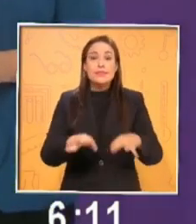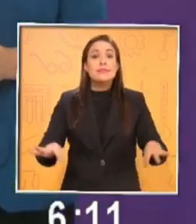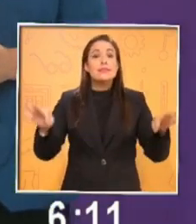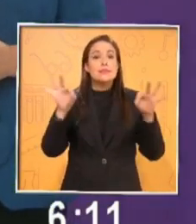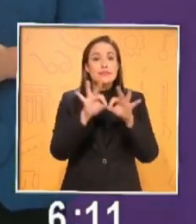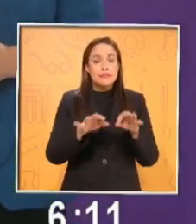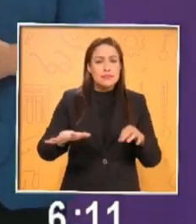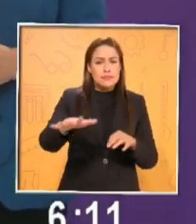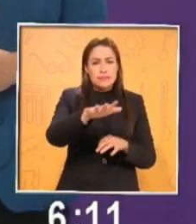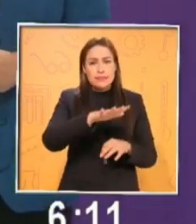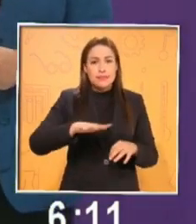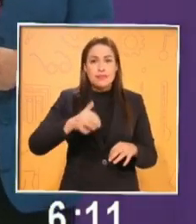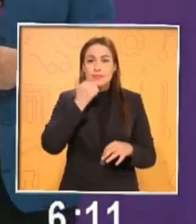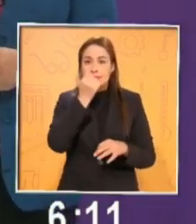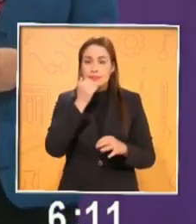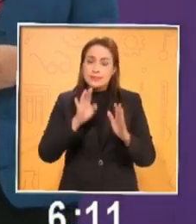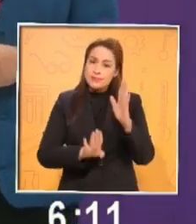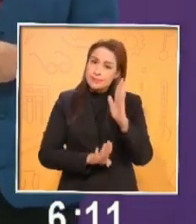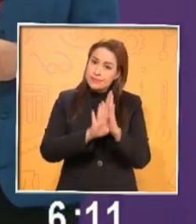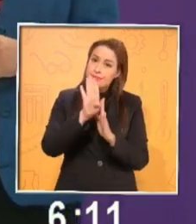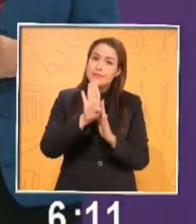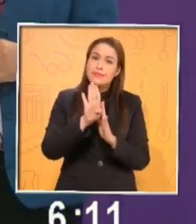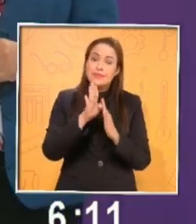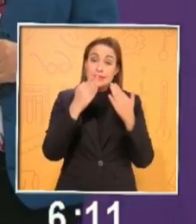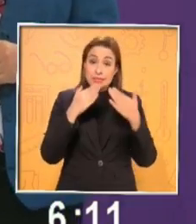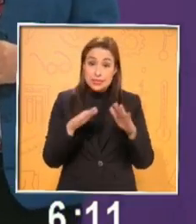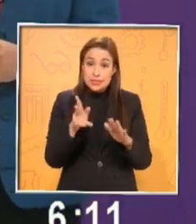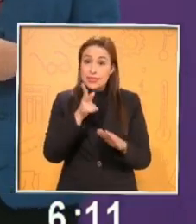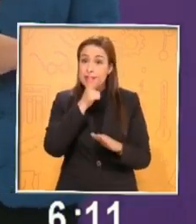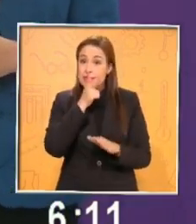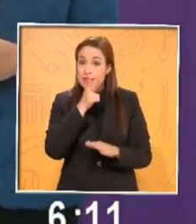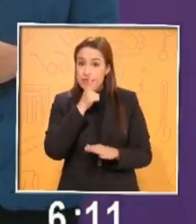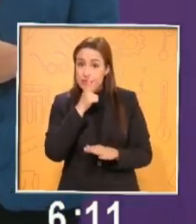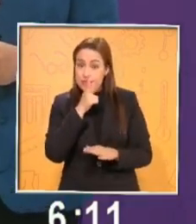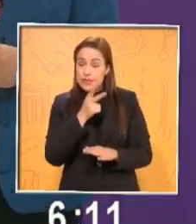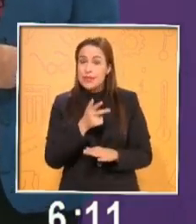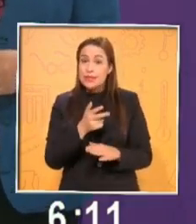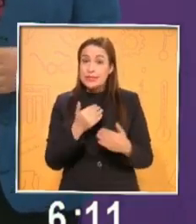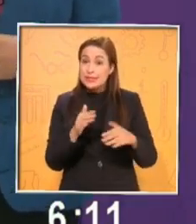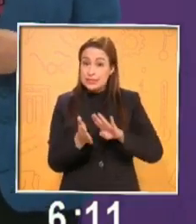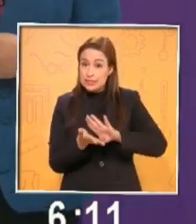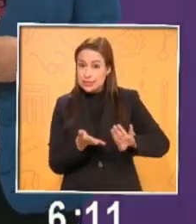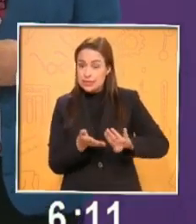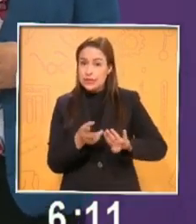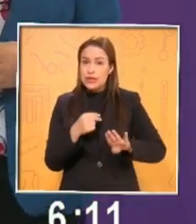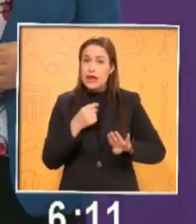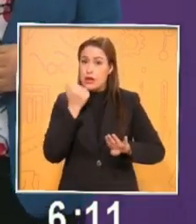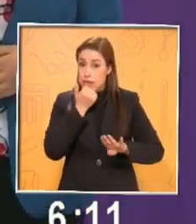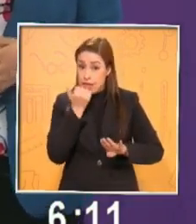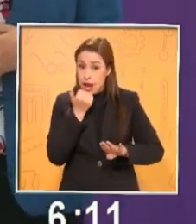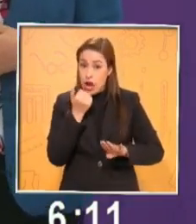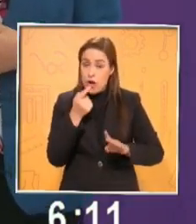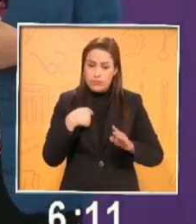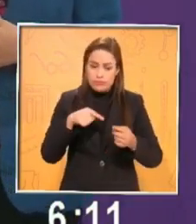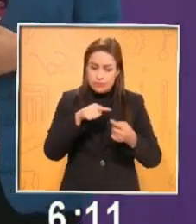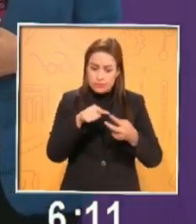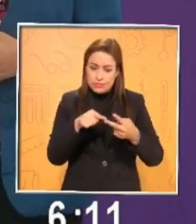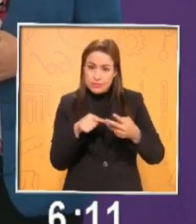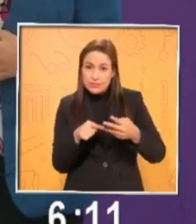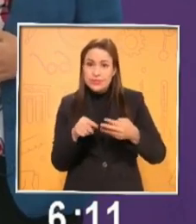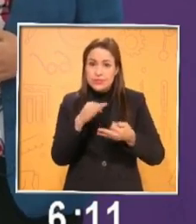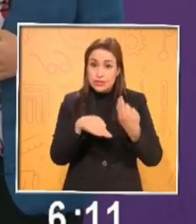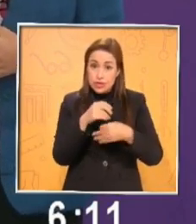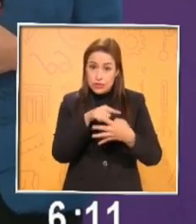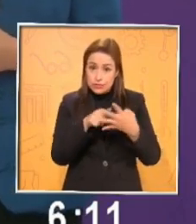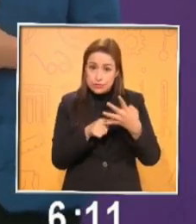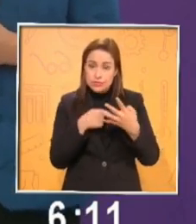éxito de este apoyo. Si los papás, los alumnos y nosotros los maestros trabajamos en